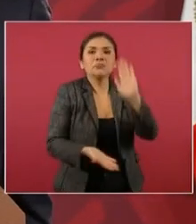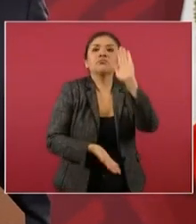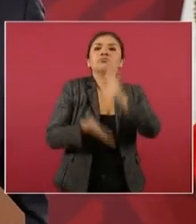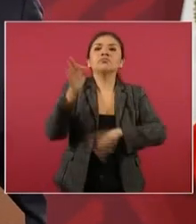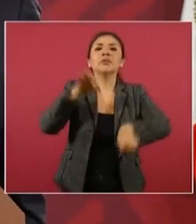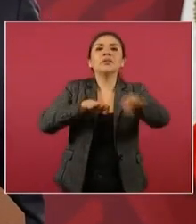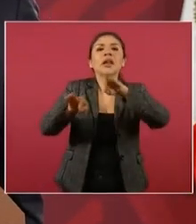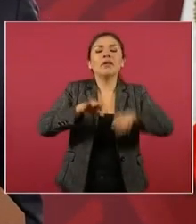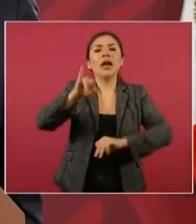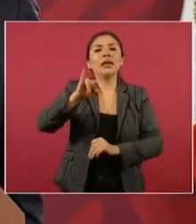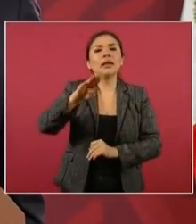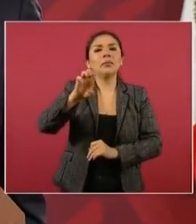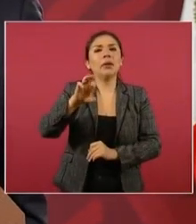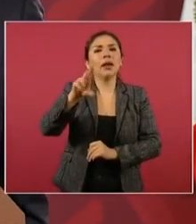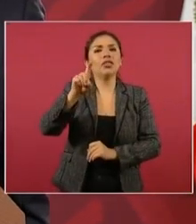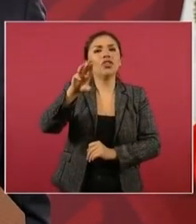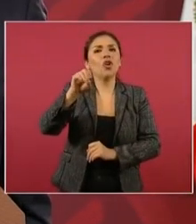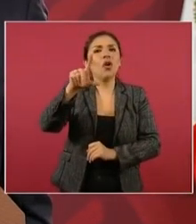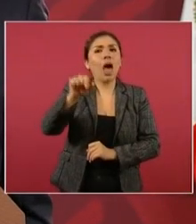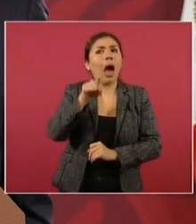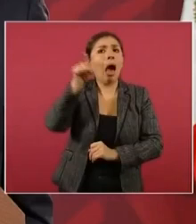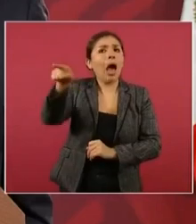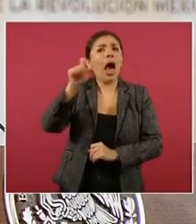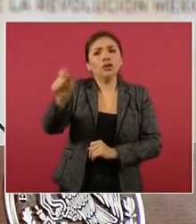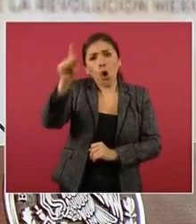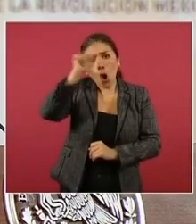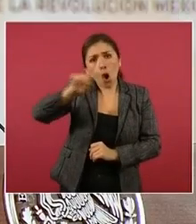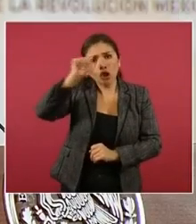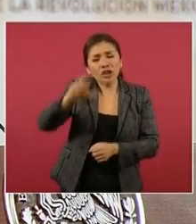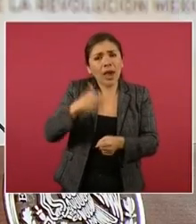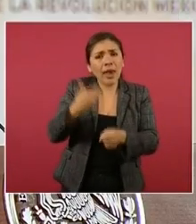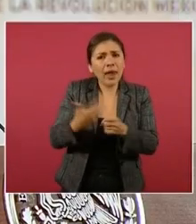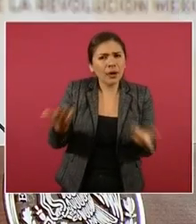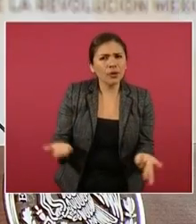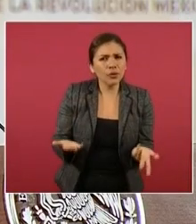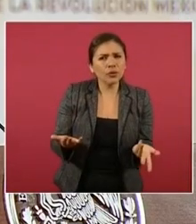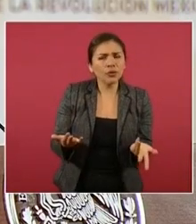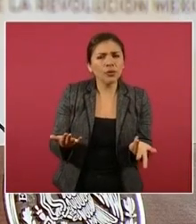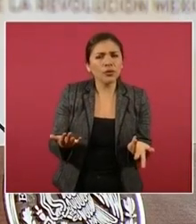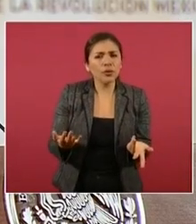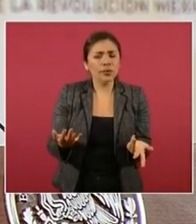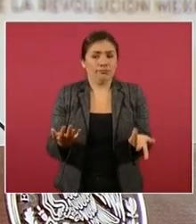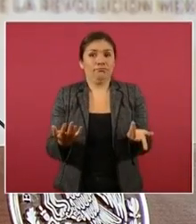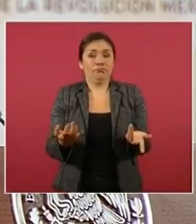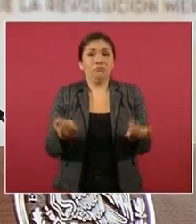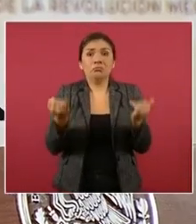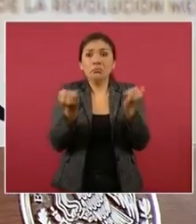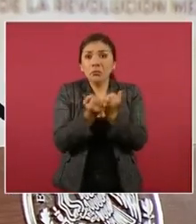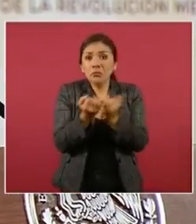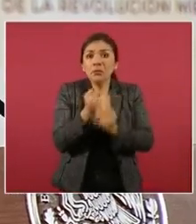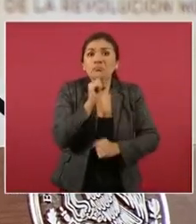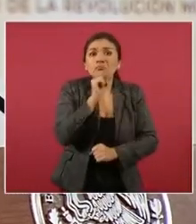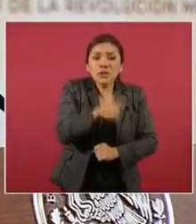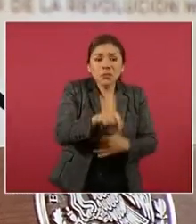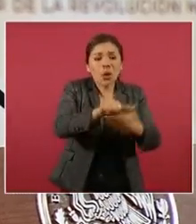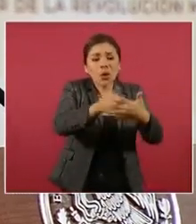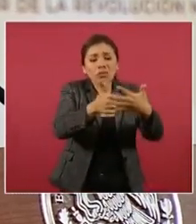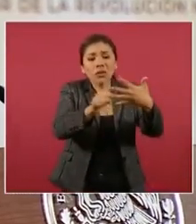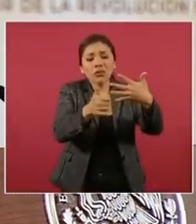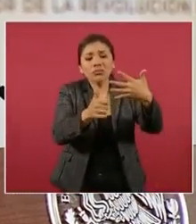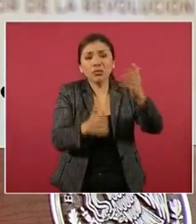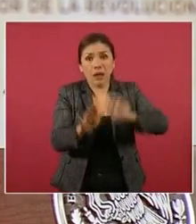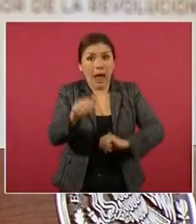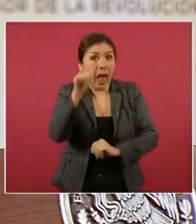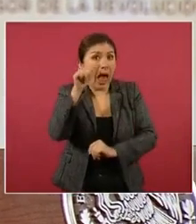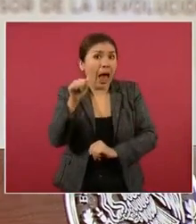Todo depende él si optó por el régimen del décimo transitorio o optó por el régimen de pensión